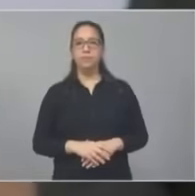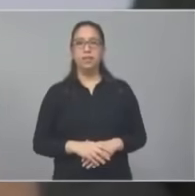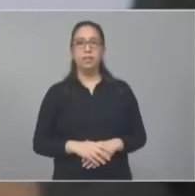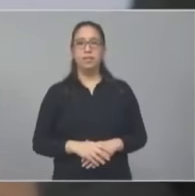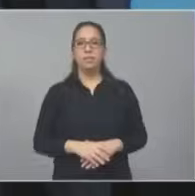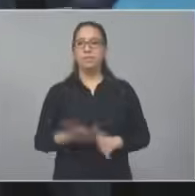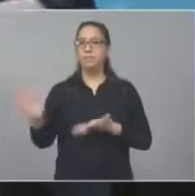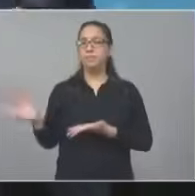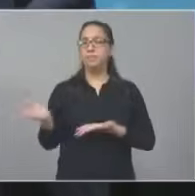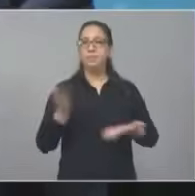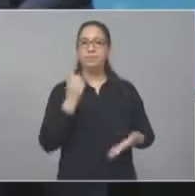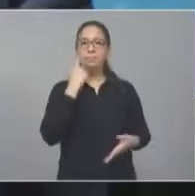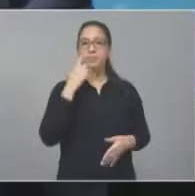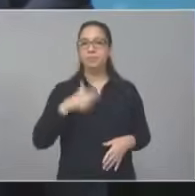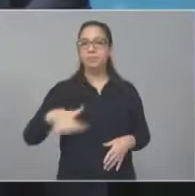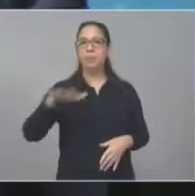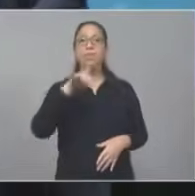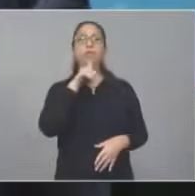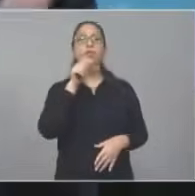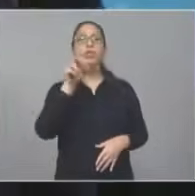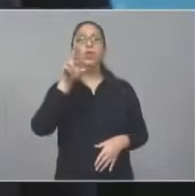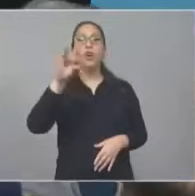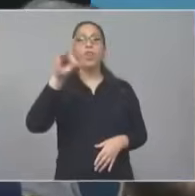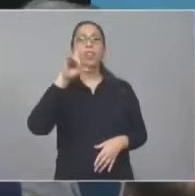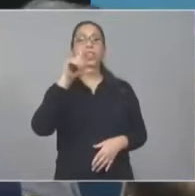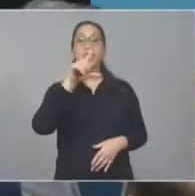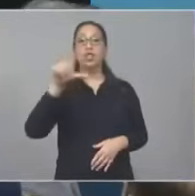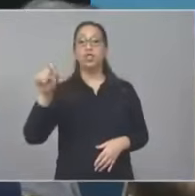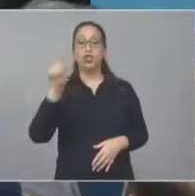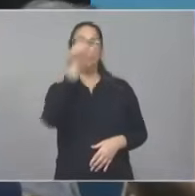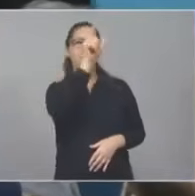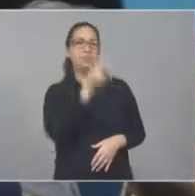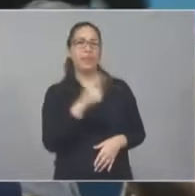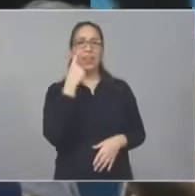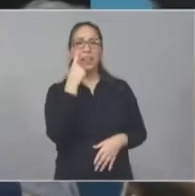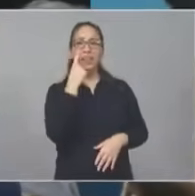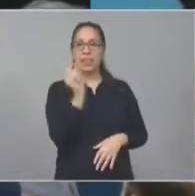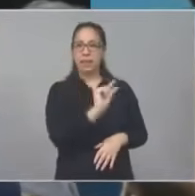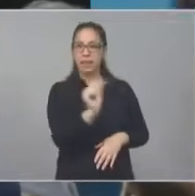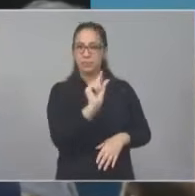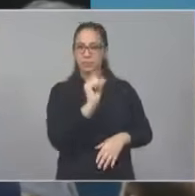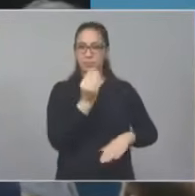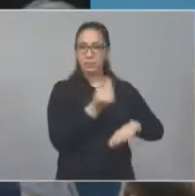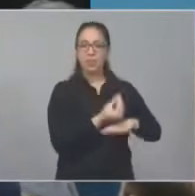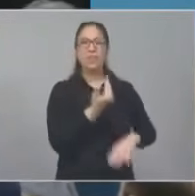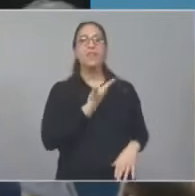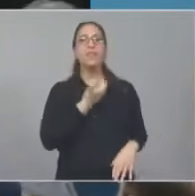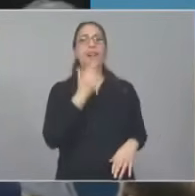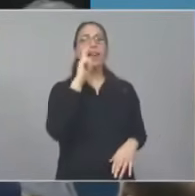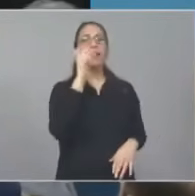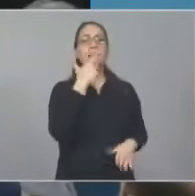Invitamos al municipio de Tordillo a su intendente interino, Alfredo Farías.